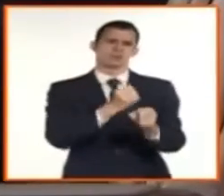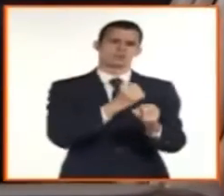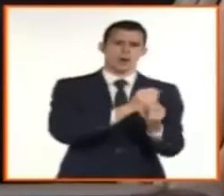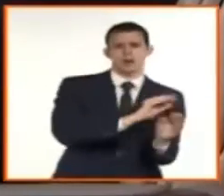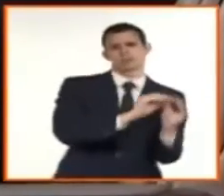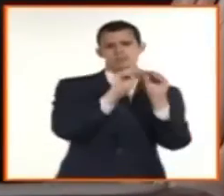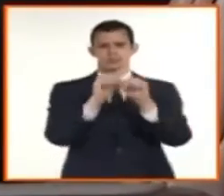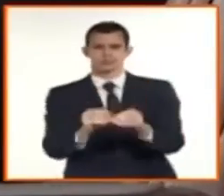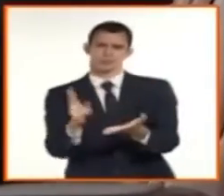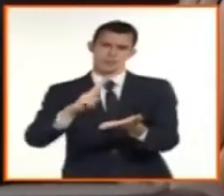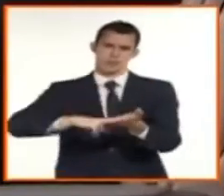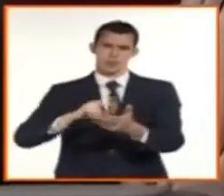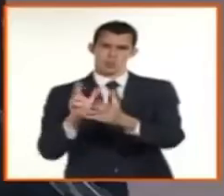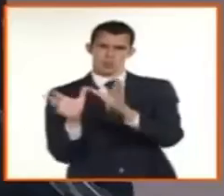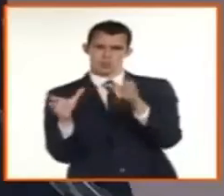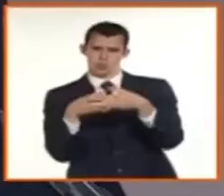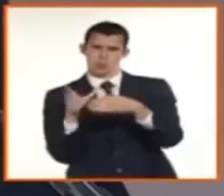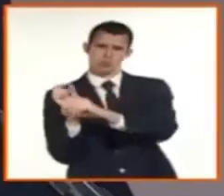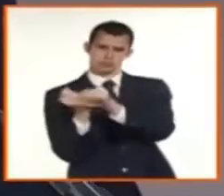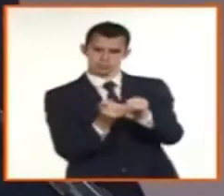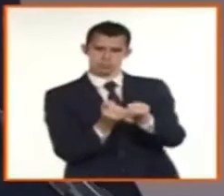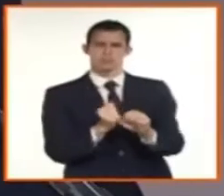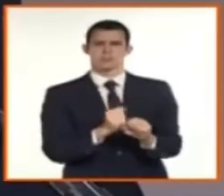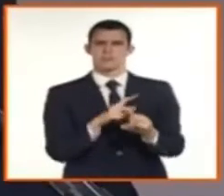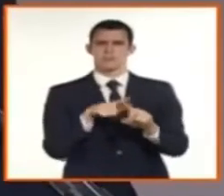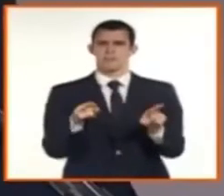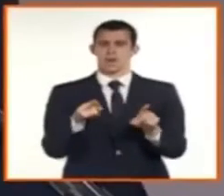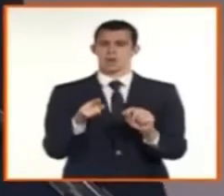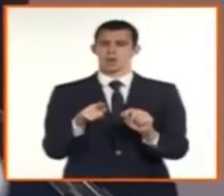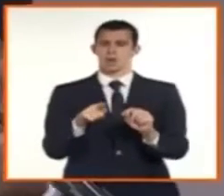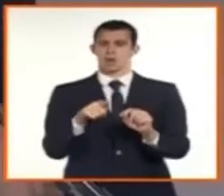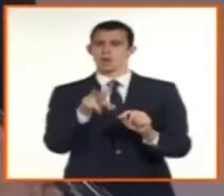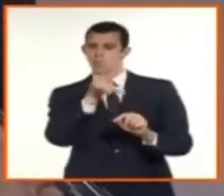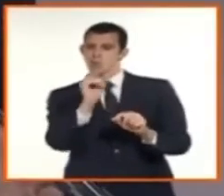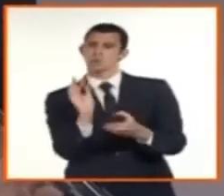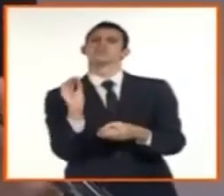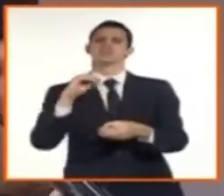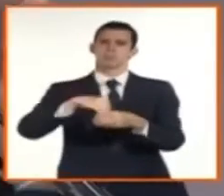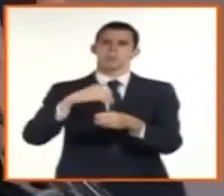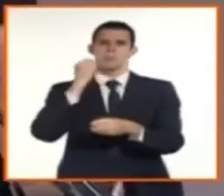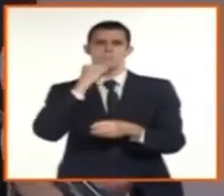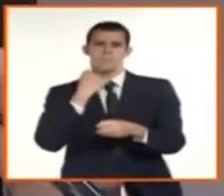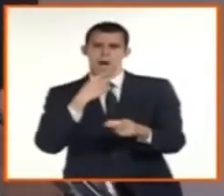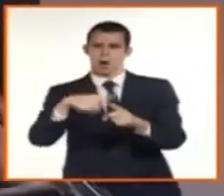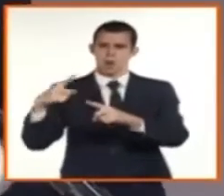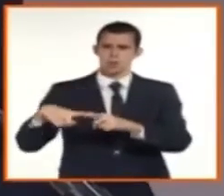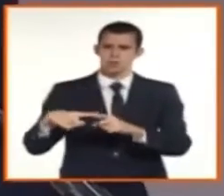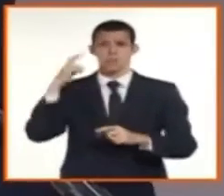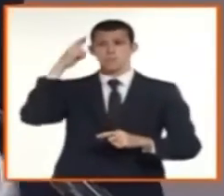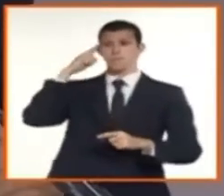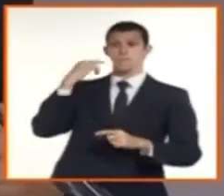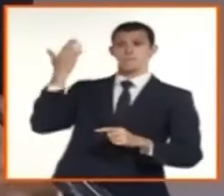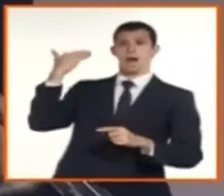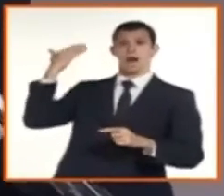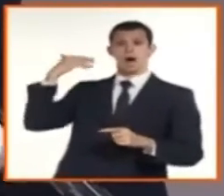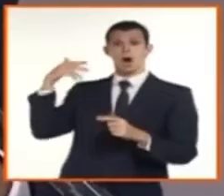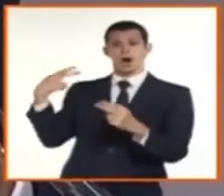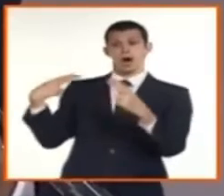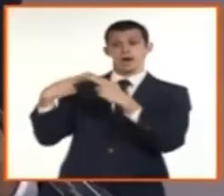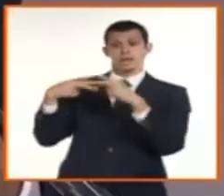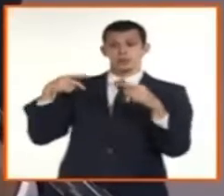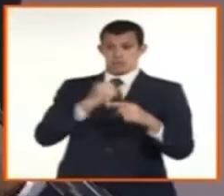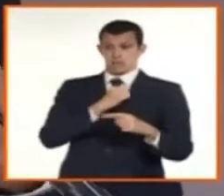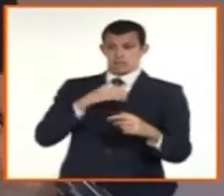desarrollar sus campeonatos provinciales pero de a la vez también para poder convenir con las diferentes ligas cuál de estos atletas